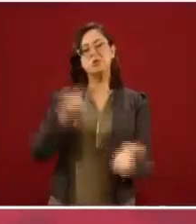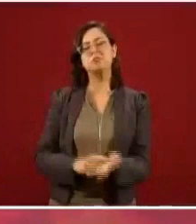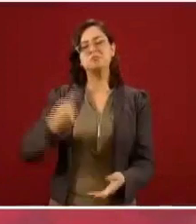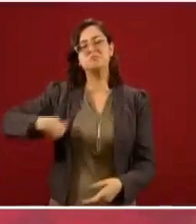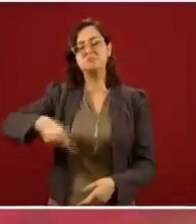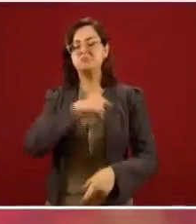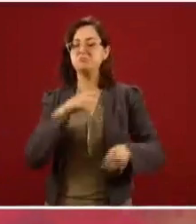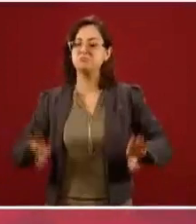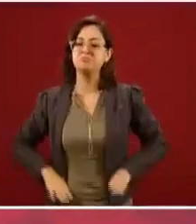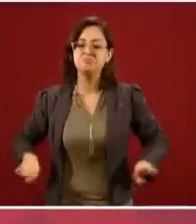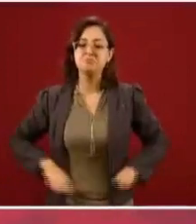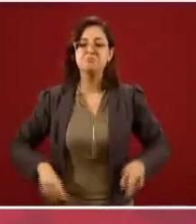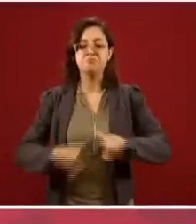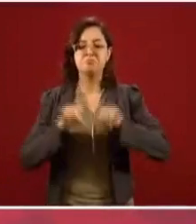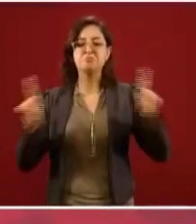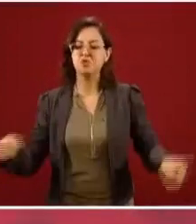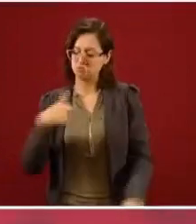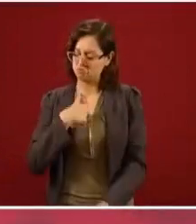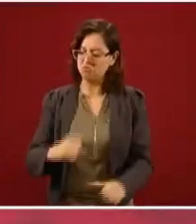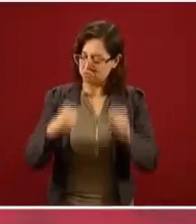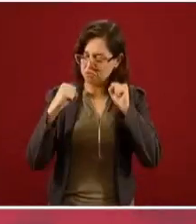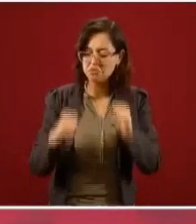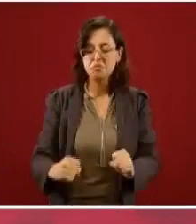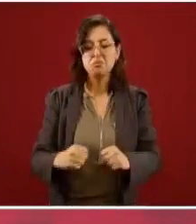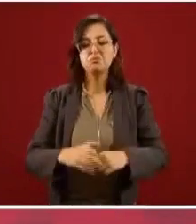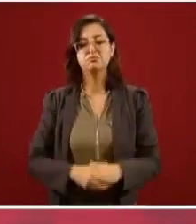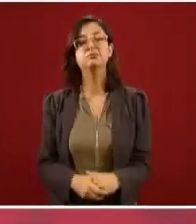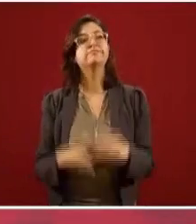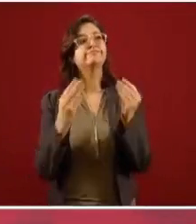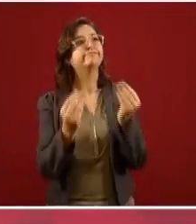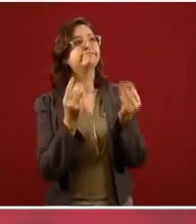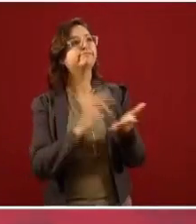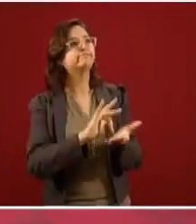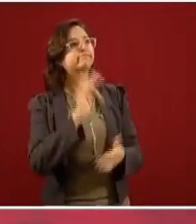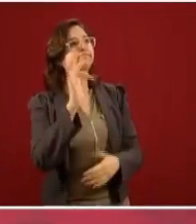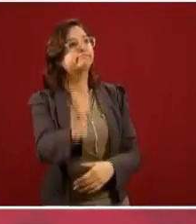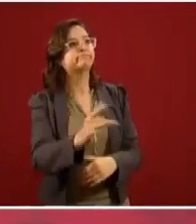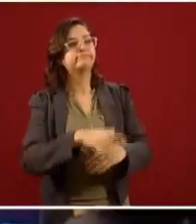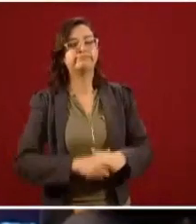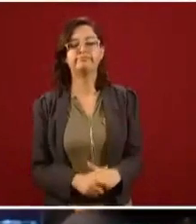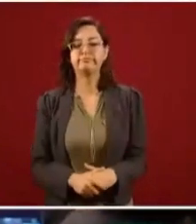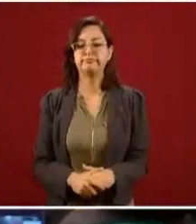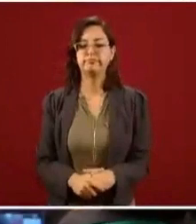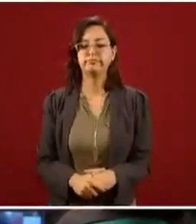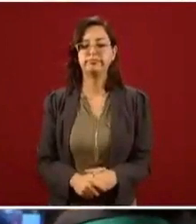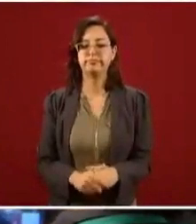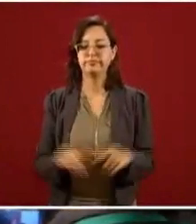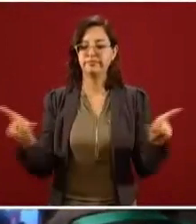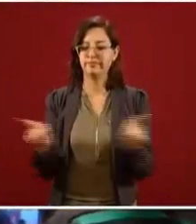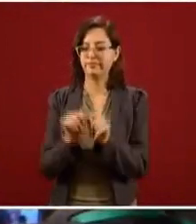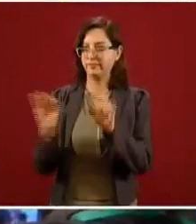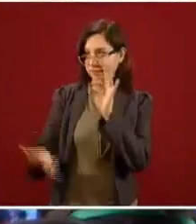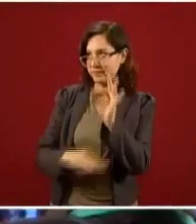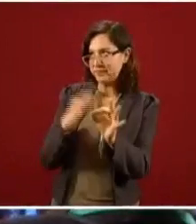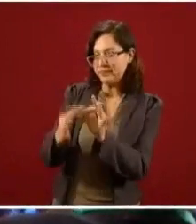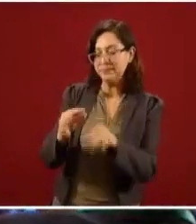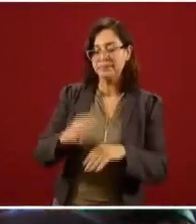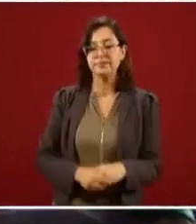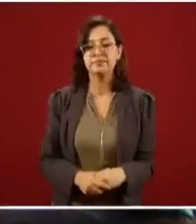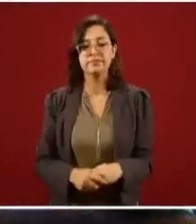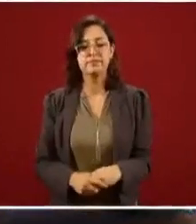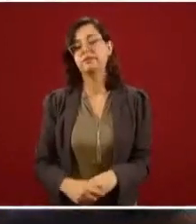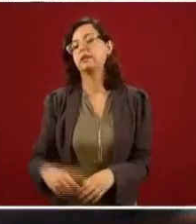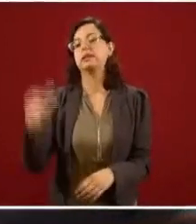iguales. O sea, eso te lo puedo garantizar. Muchas gracias. Y eso es todo. Vamos a